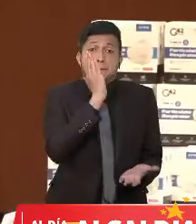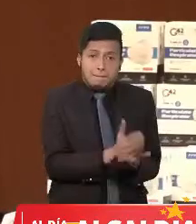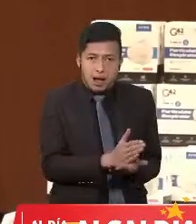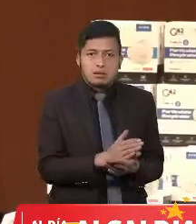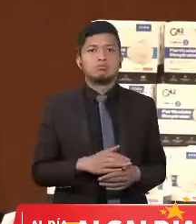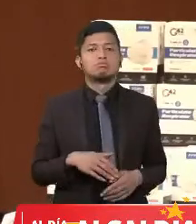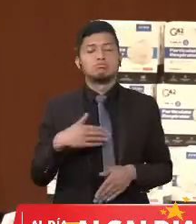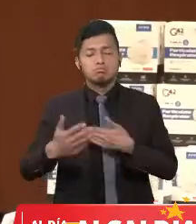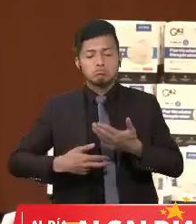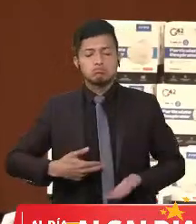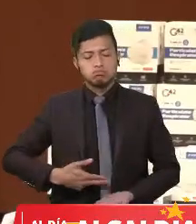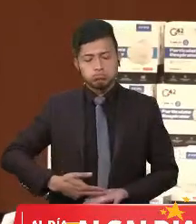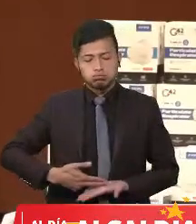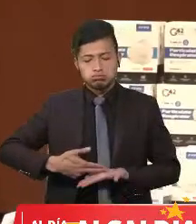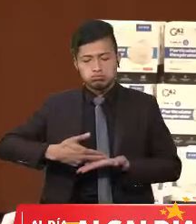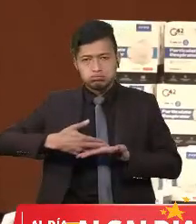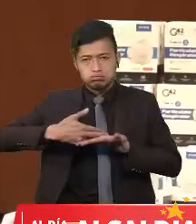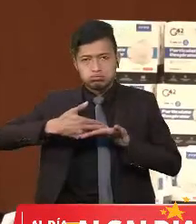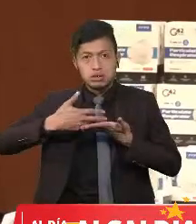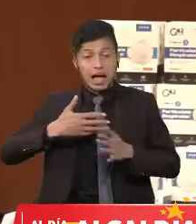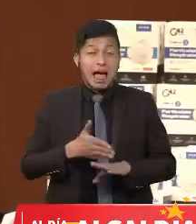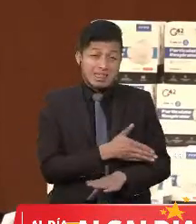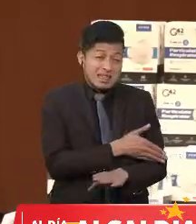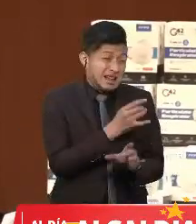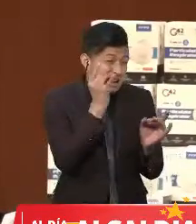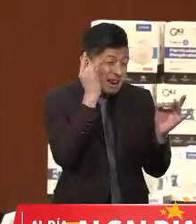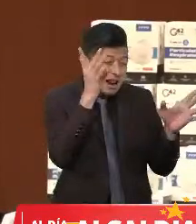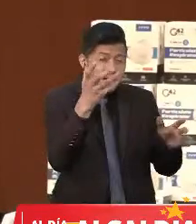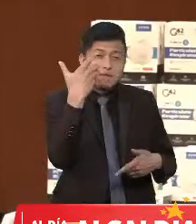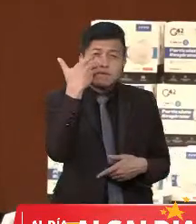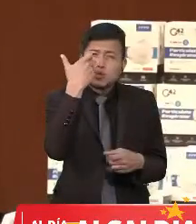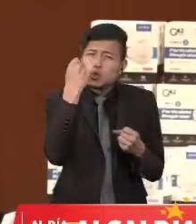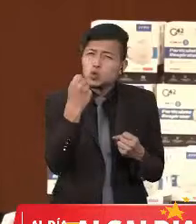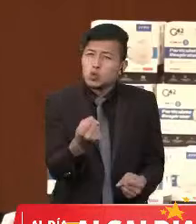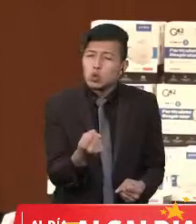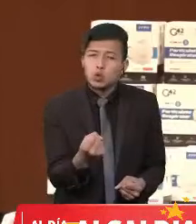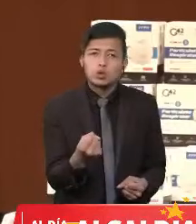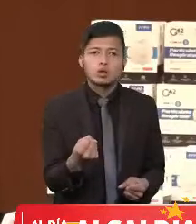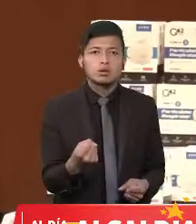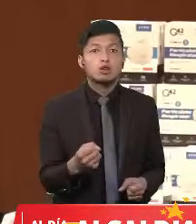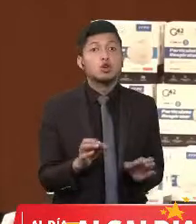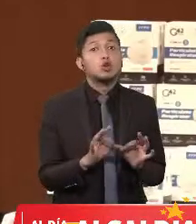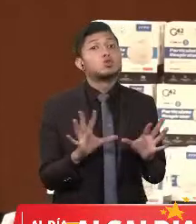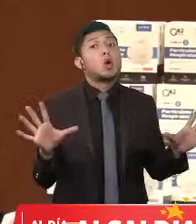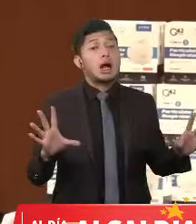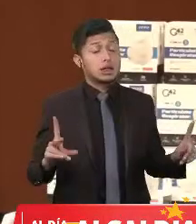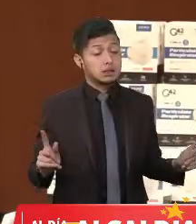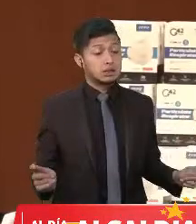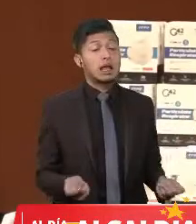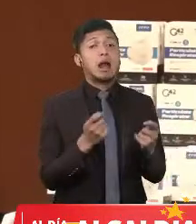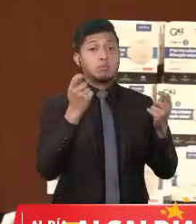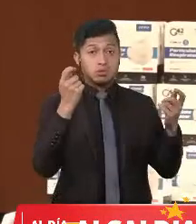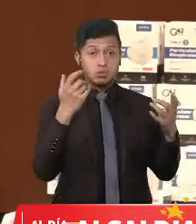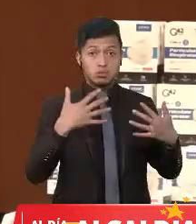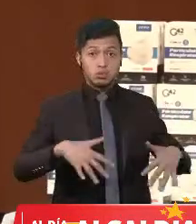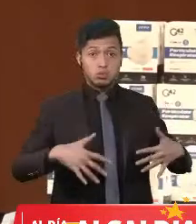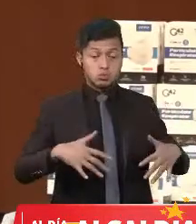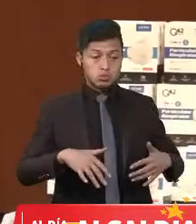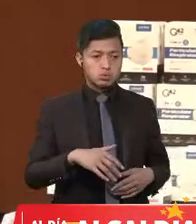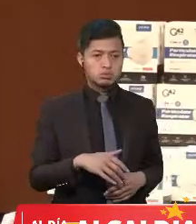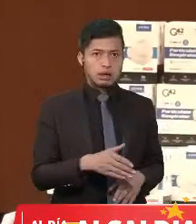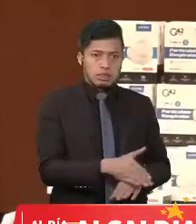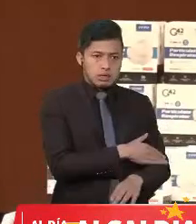Personas que se contagiaron, que estuvieron muy críticas, muy enfermas, que afortunadamente sobreviven, salen de la unidad de cuidado